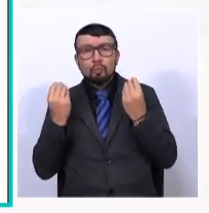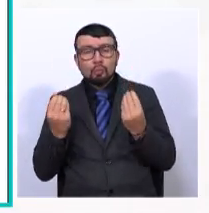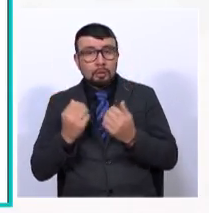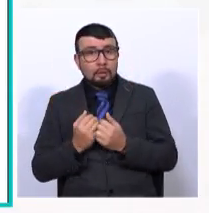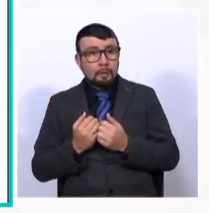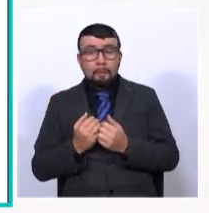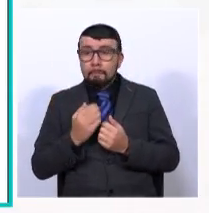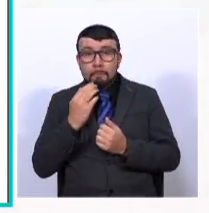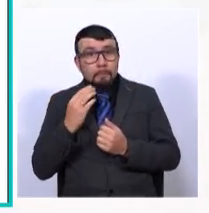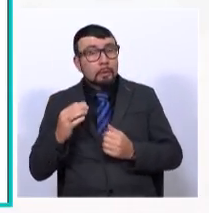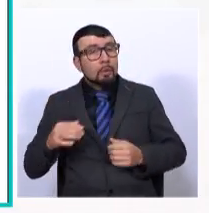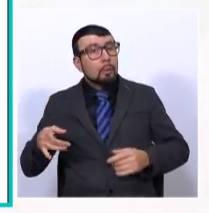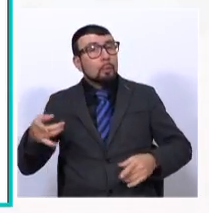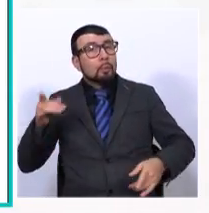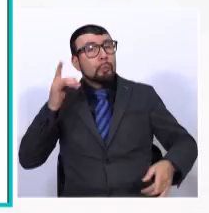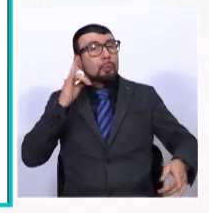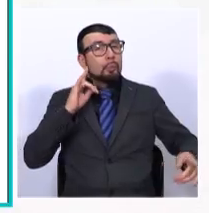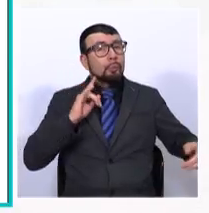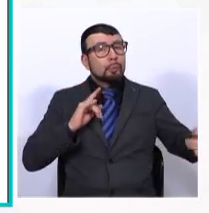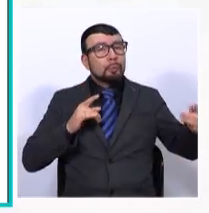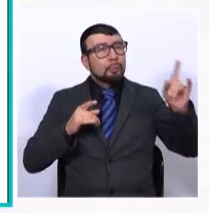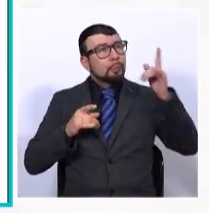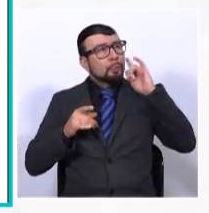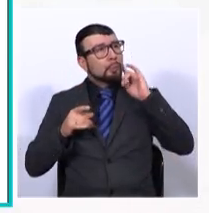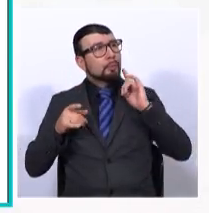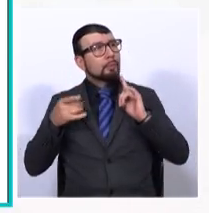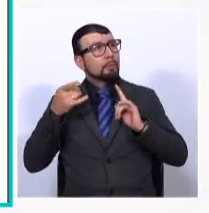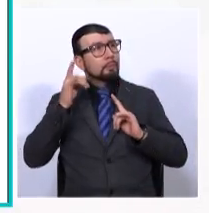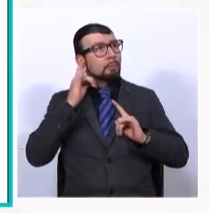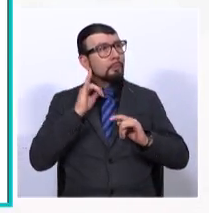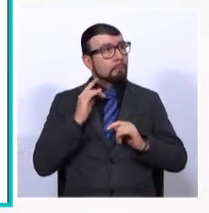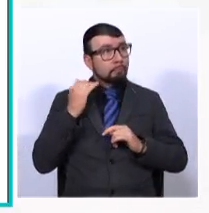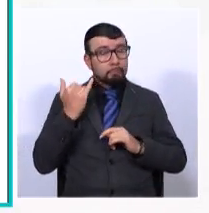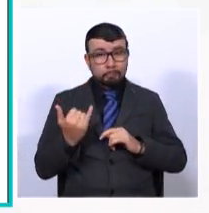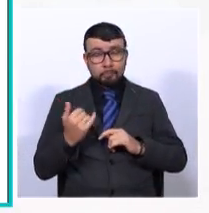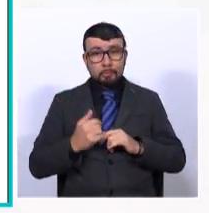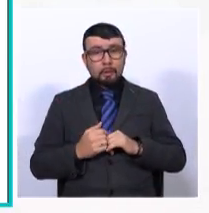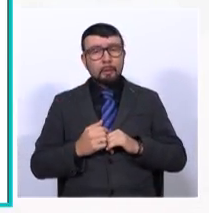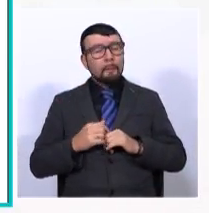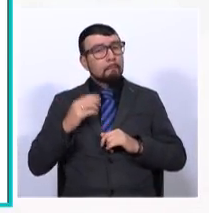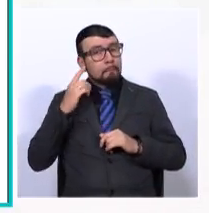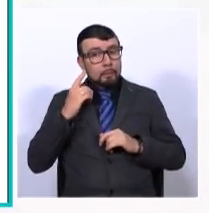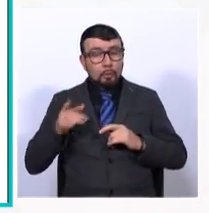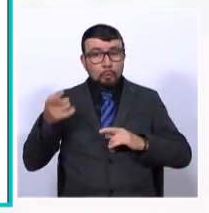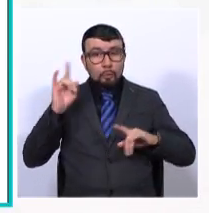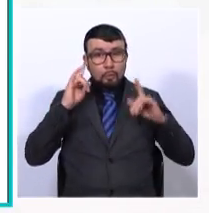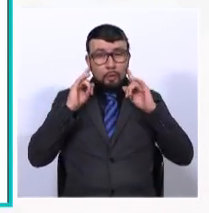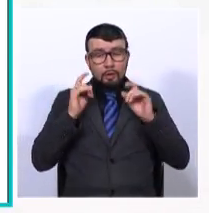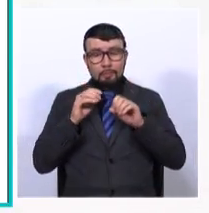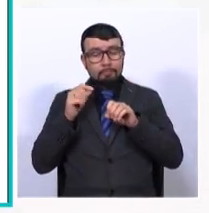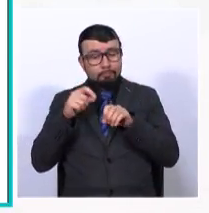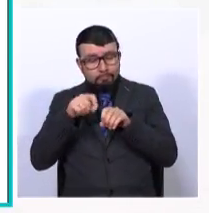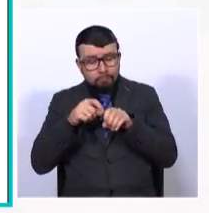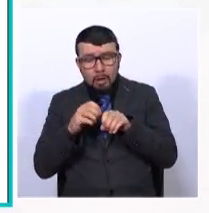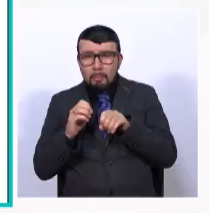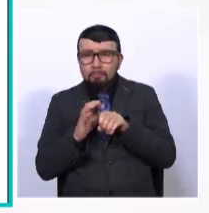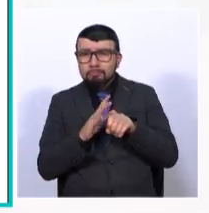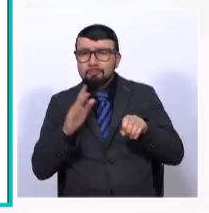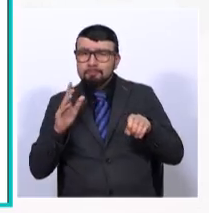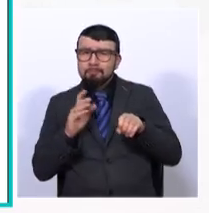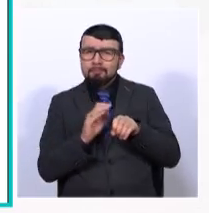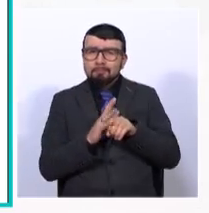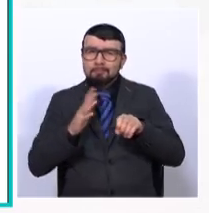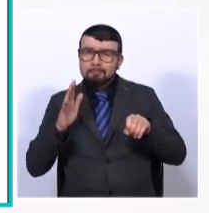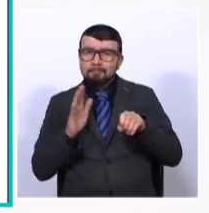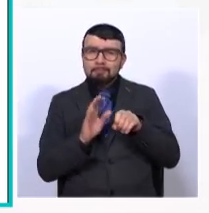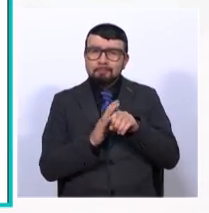entran las ondas. Y estas ondas mueven este tamborcito, esto que se llama